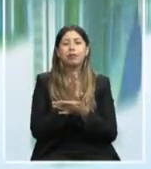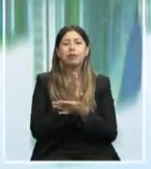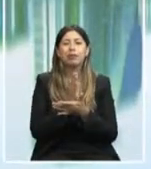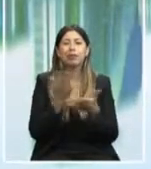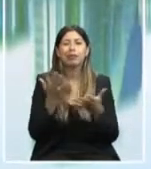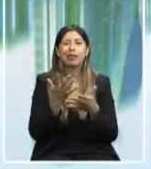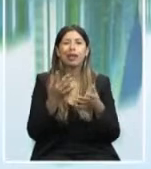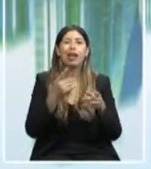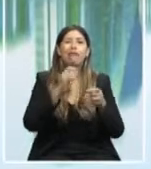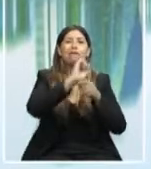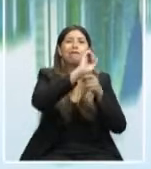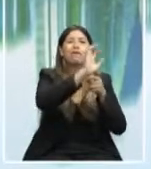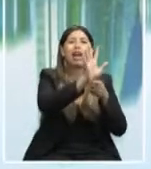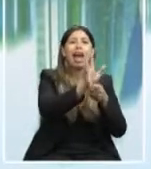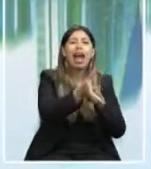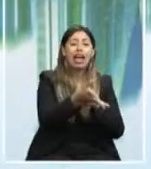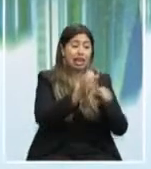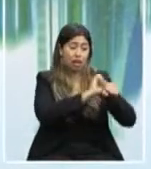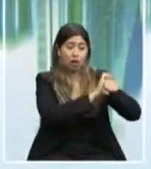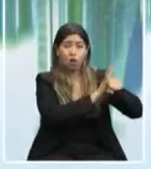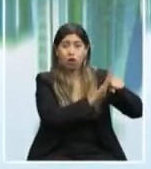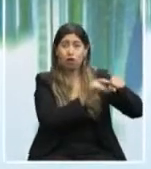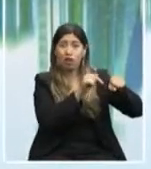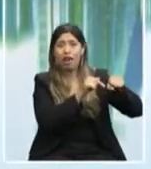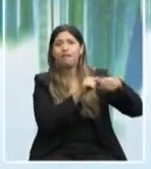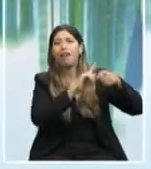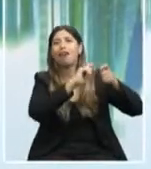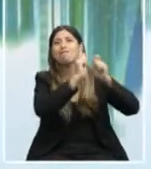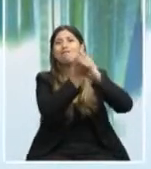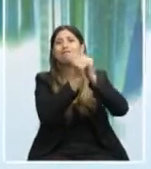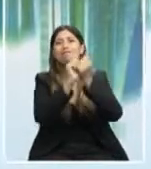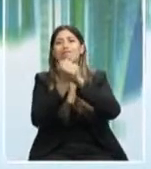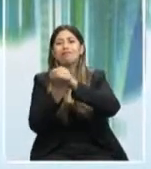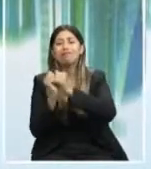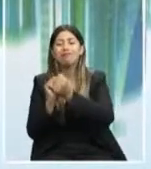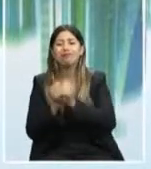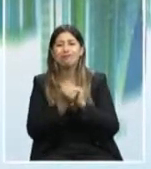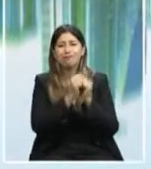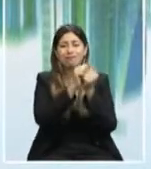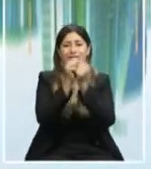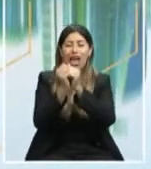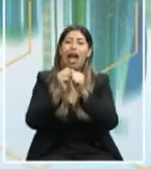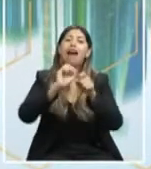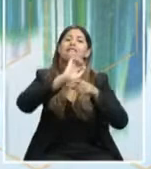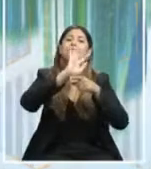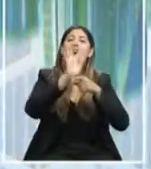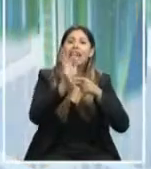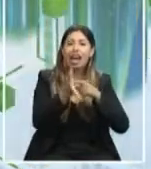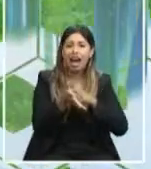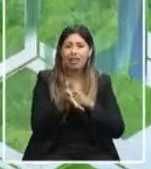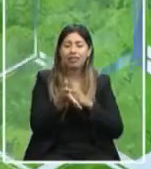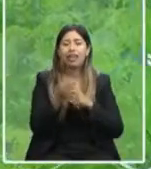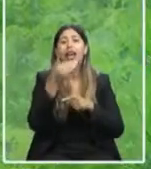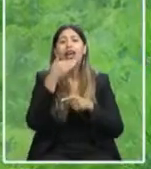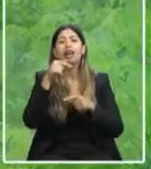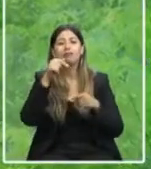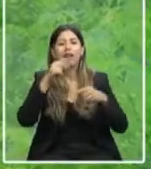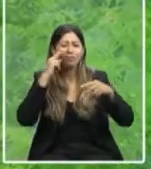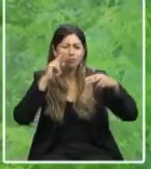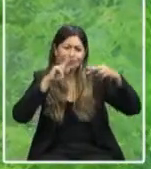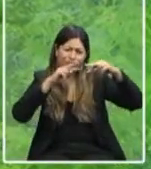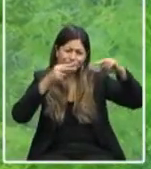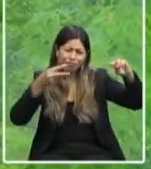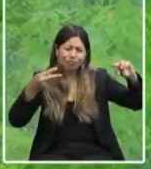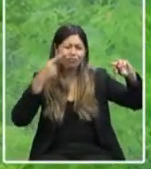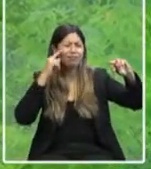las variantes, ya que también lo que es fundamental es el monitoreo de la secuenciación genómica para entender